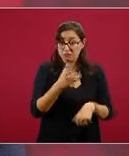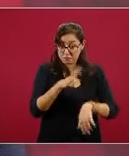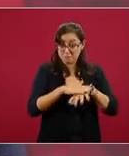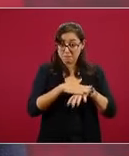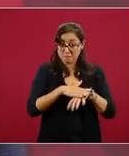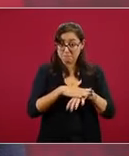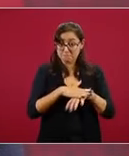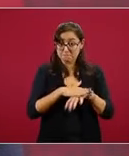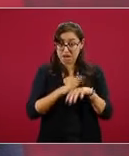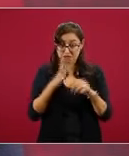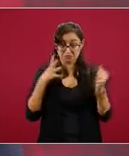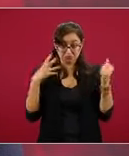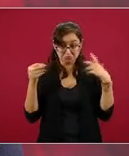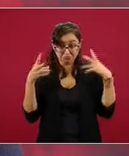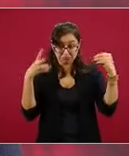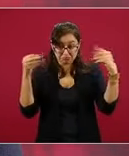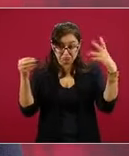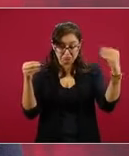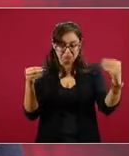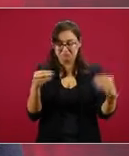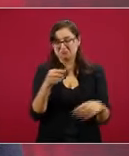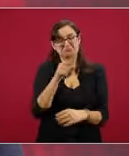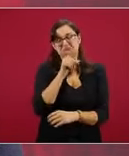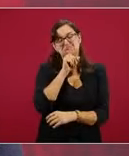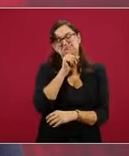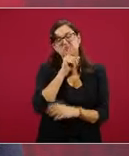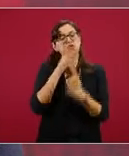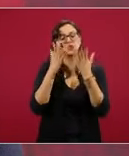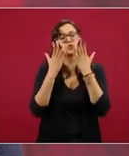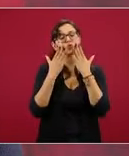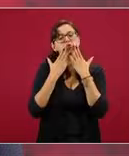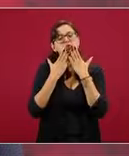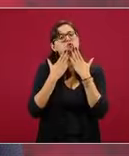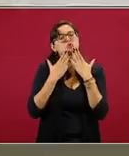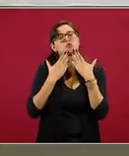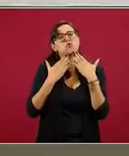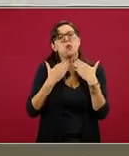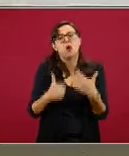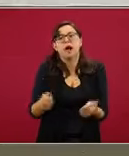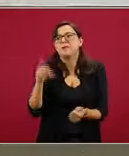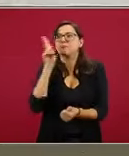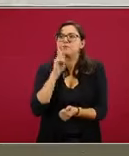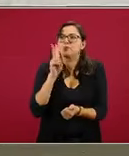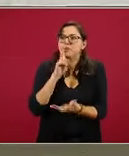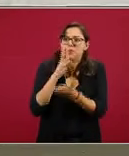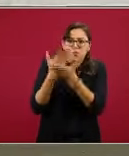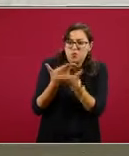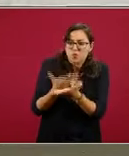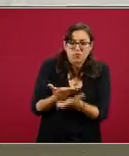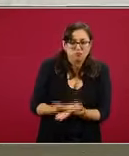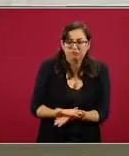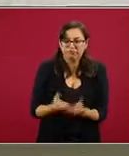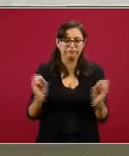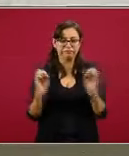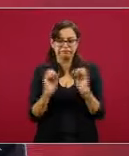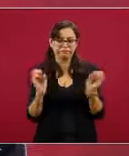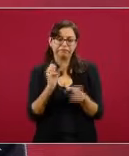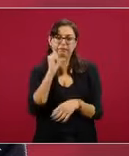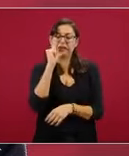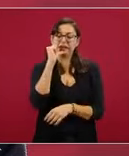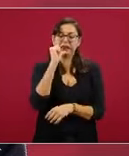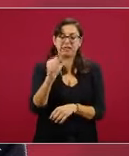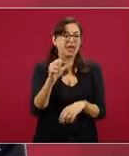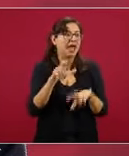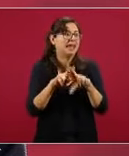que trajeran transmisión a México. Esto realmente no se ha evidenciado de esa manera, ni tampoco en ningún momento